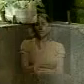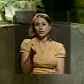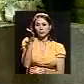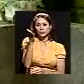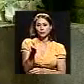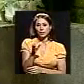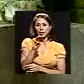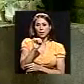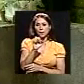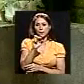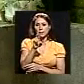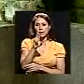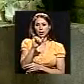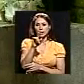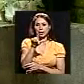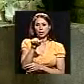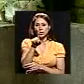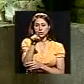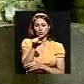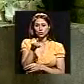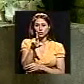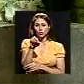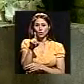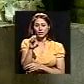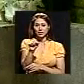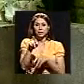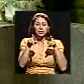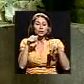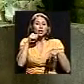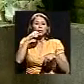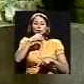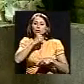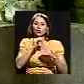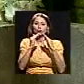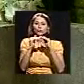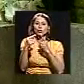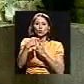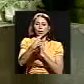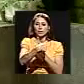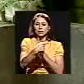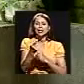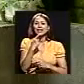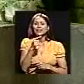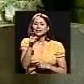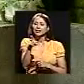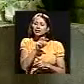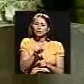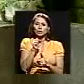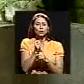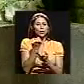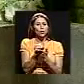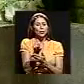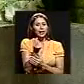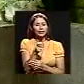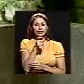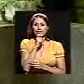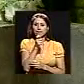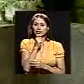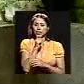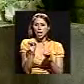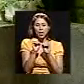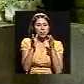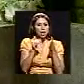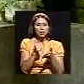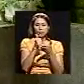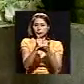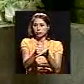María Luz Cuendis Cuendis es una adulta mayor vecina de Guápiles. Asegura que tiene una situación difícil económica y no recibe ayudas de